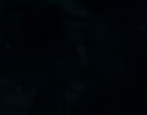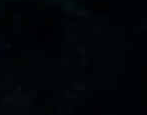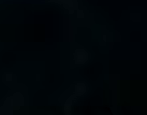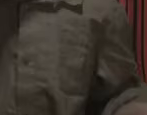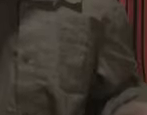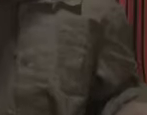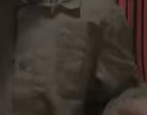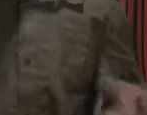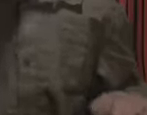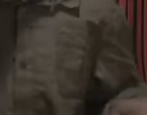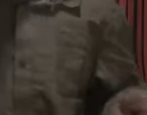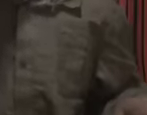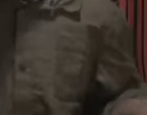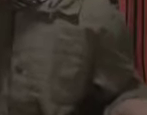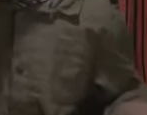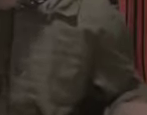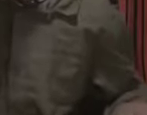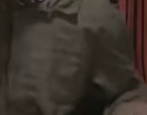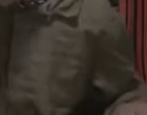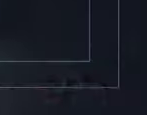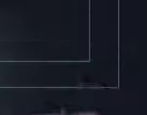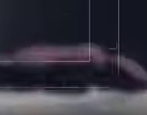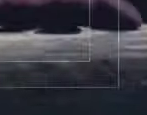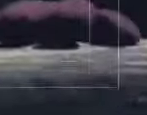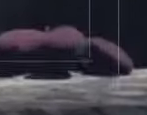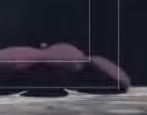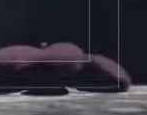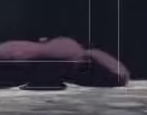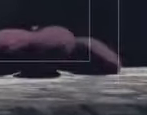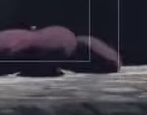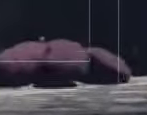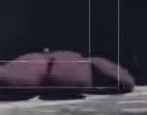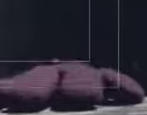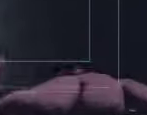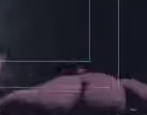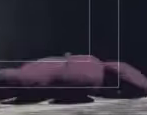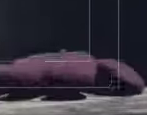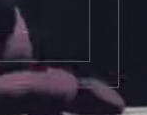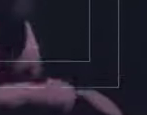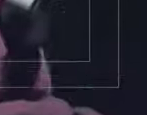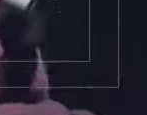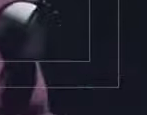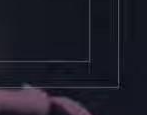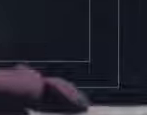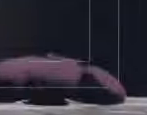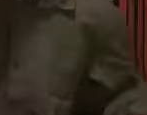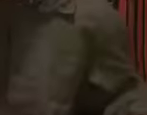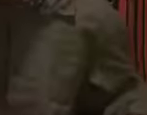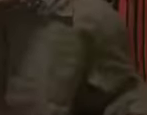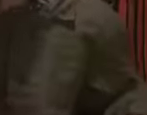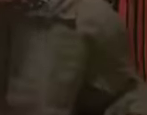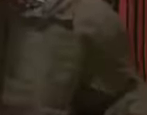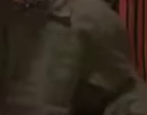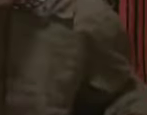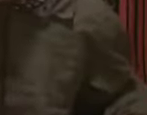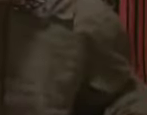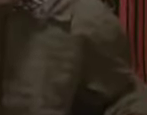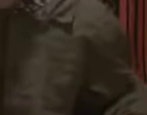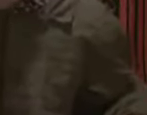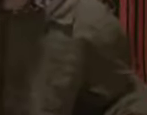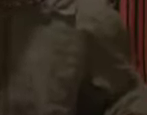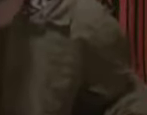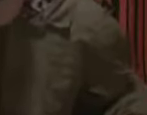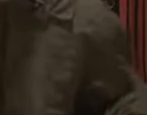Un pececillo se balanceaba sobre el agua de la pecera. Como el agua se resistía, fueron a llamar